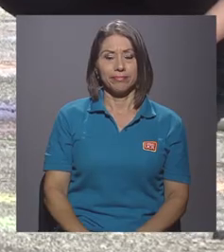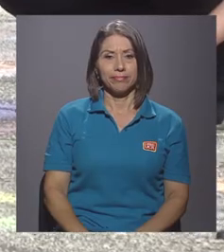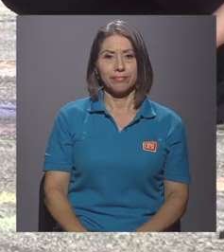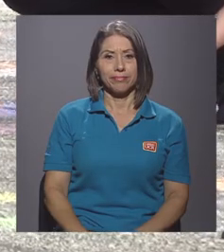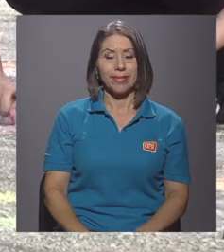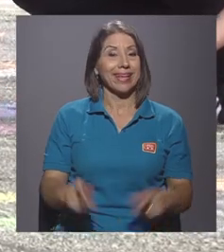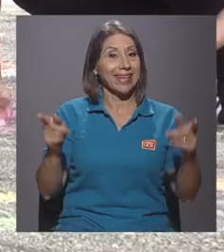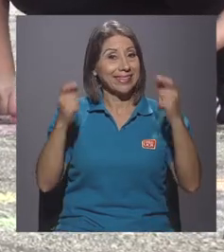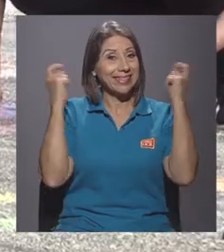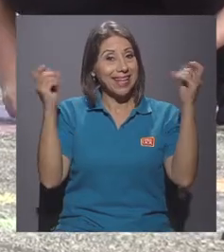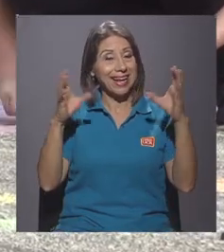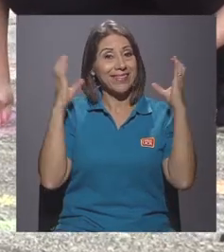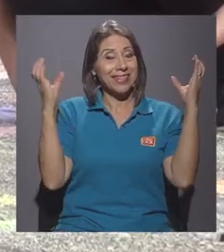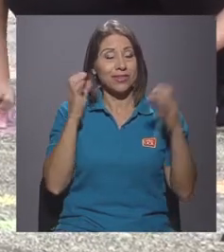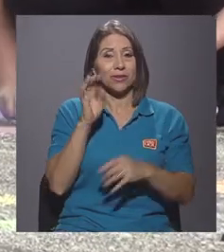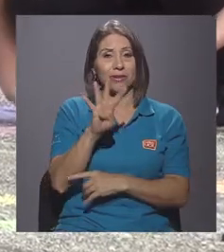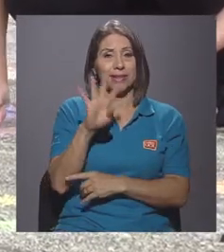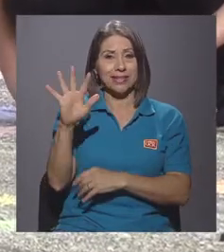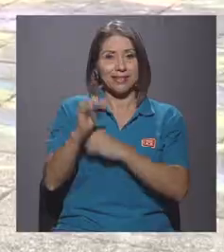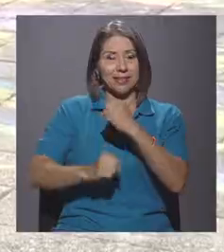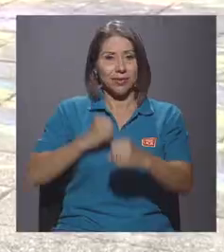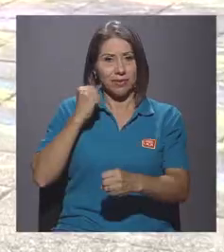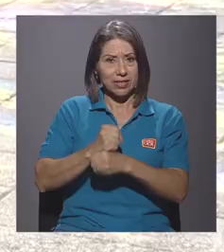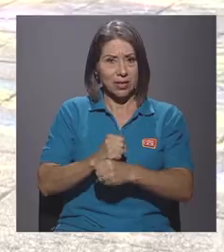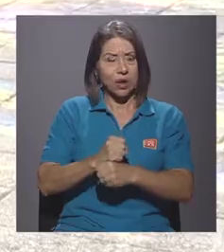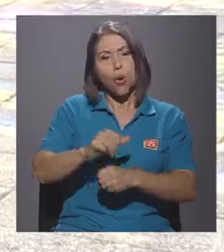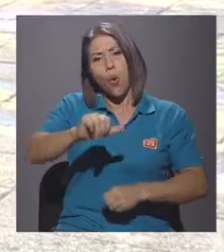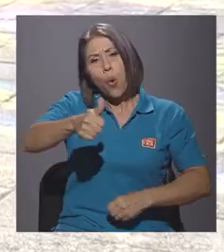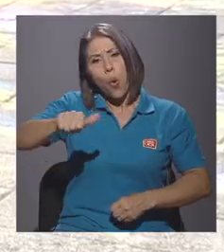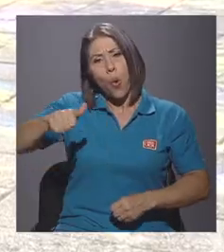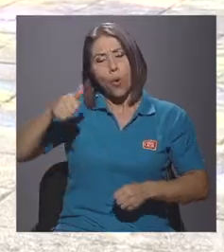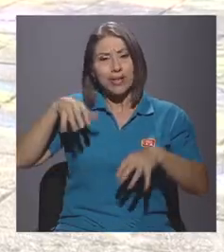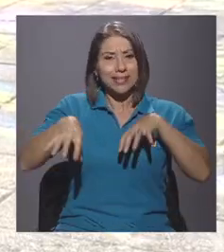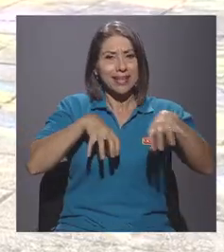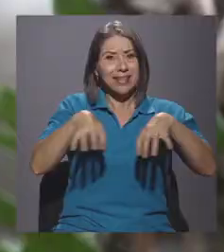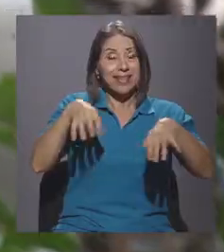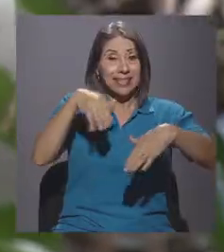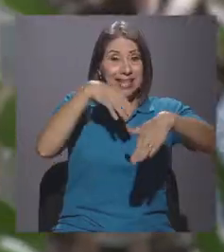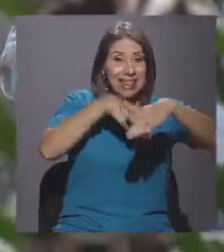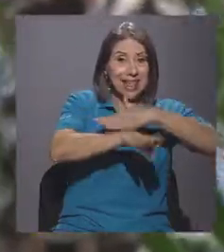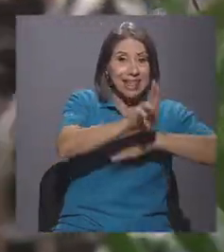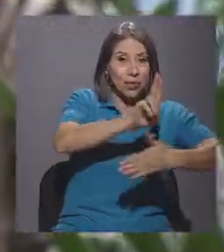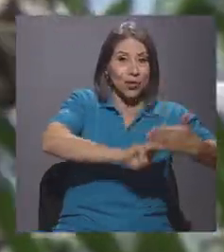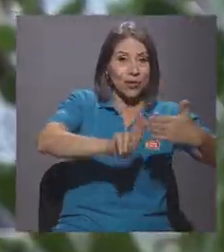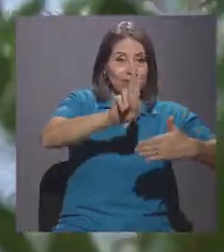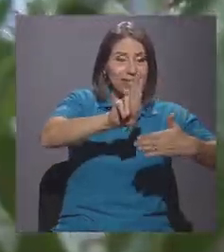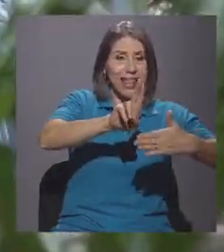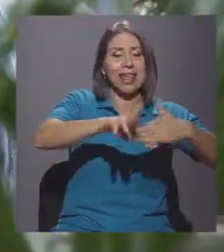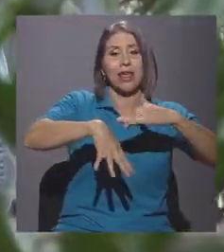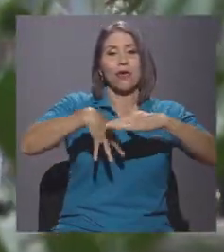En celebración del 45 aniversario, hubo otras actividades dentro y fuera de la Universidad de